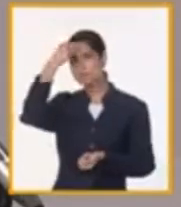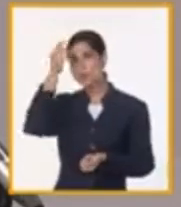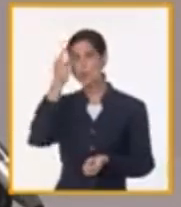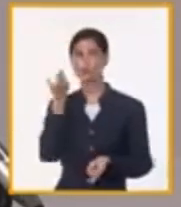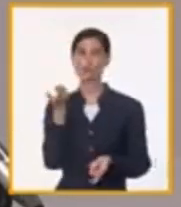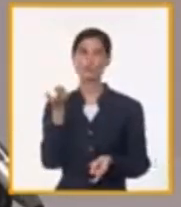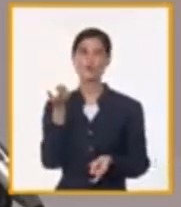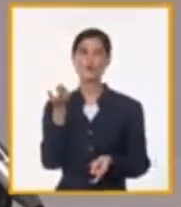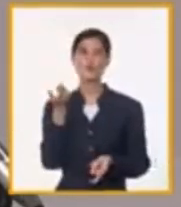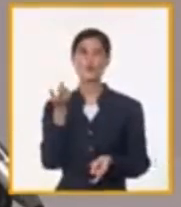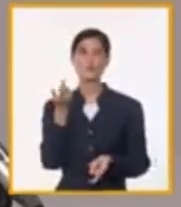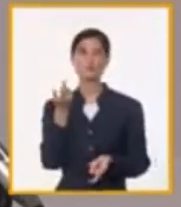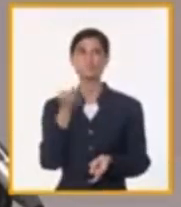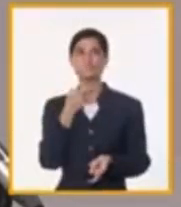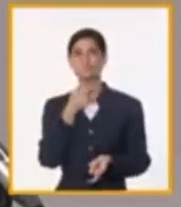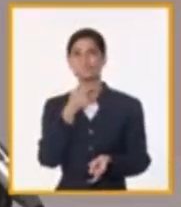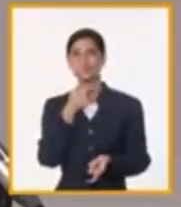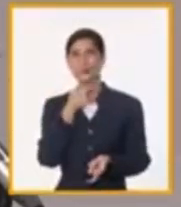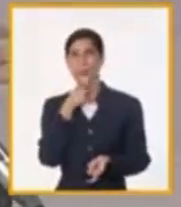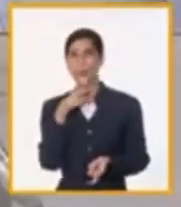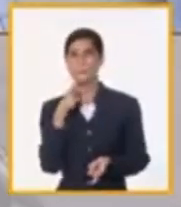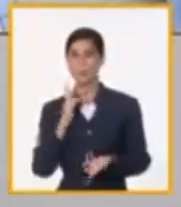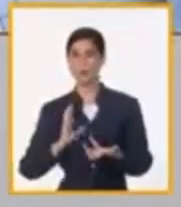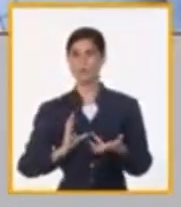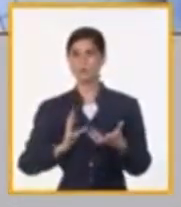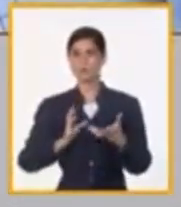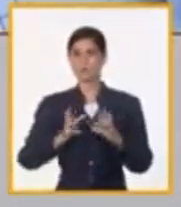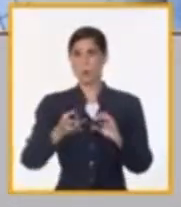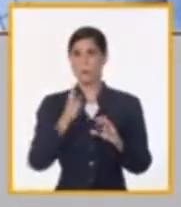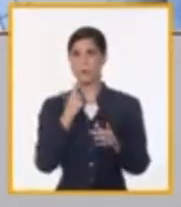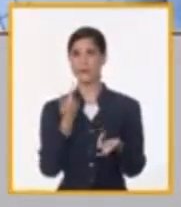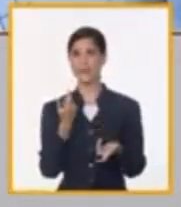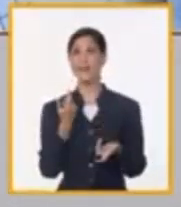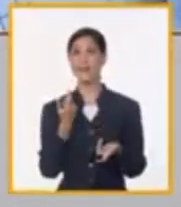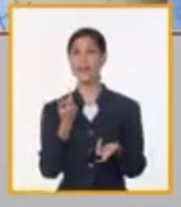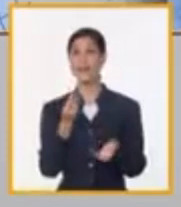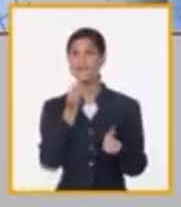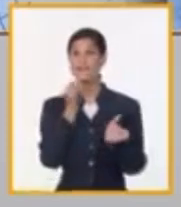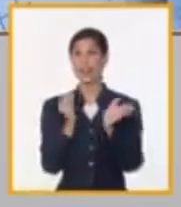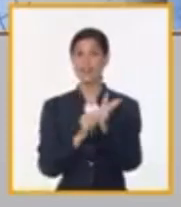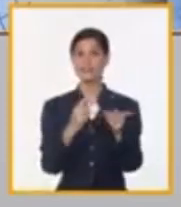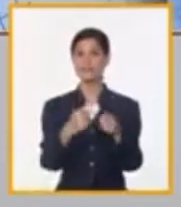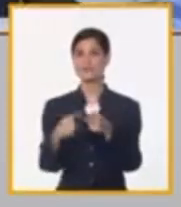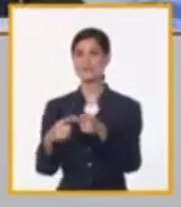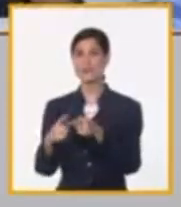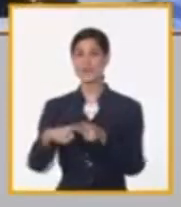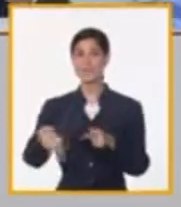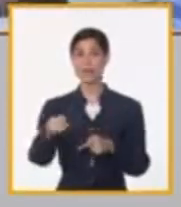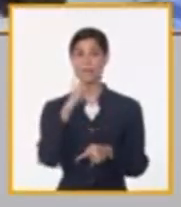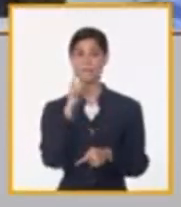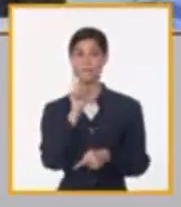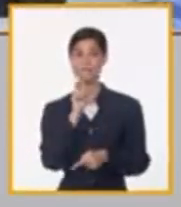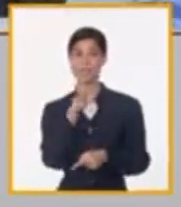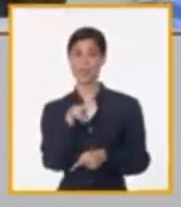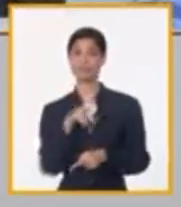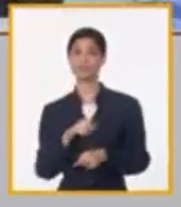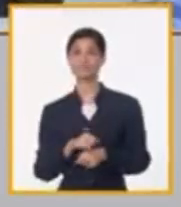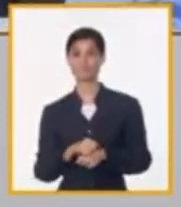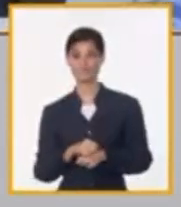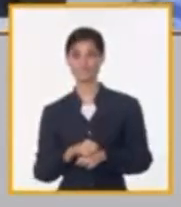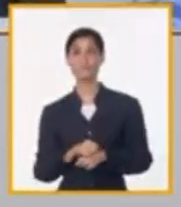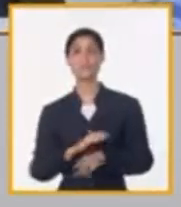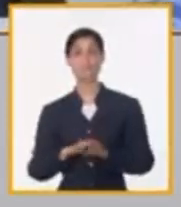eh La burbuja que ha comenzado a desinflarse incluso mucho más rápido que la figura de Juan guaidó en su momento en mundo